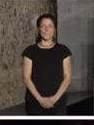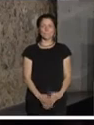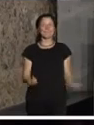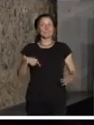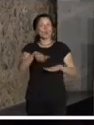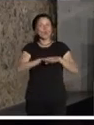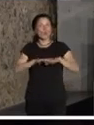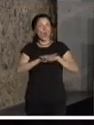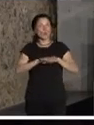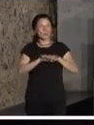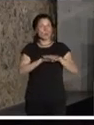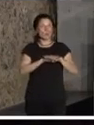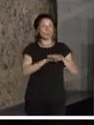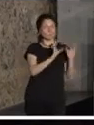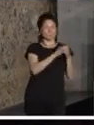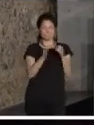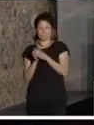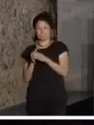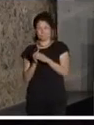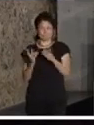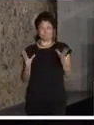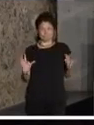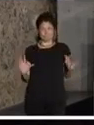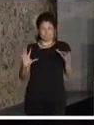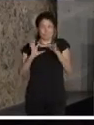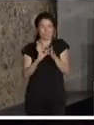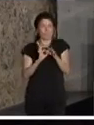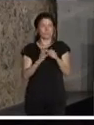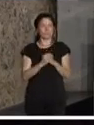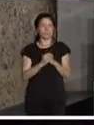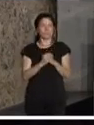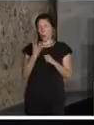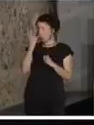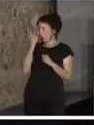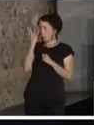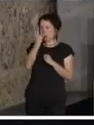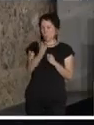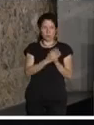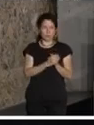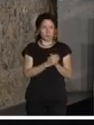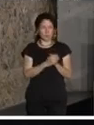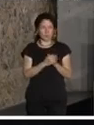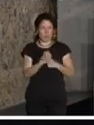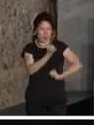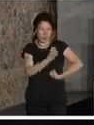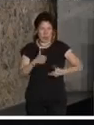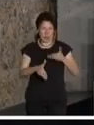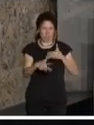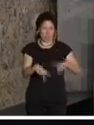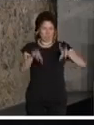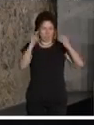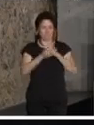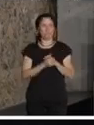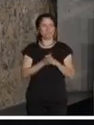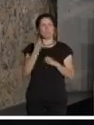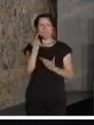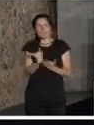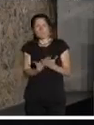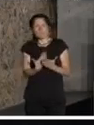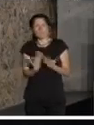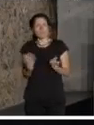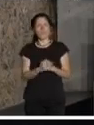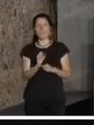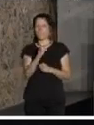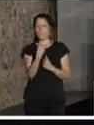este gobierno de coalición que hemos conocido durante estos cuatro años cuando acaben en diciembre nos ha mostrado